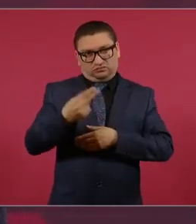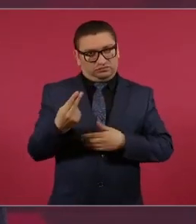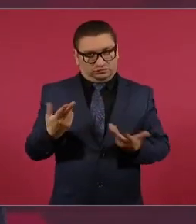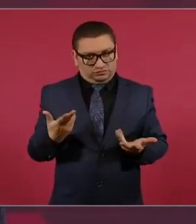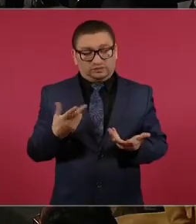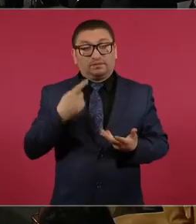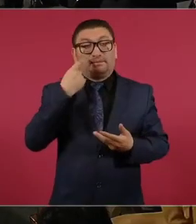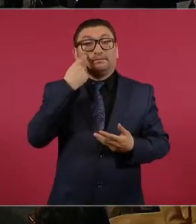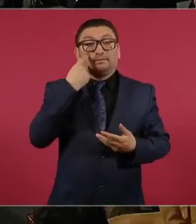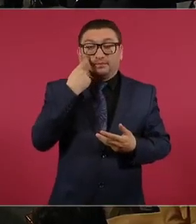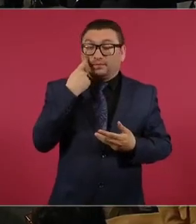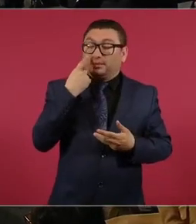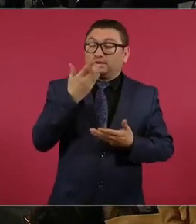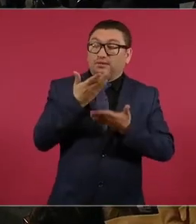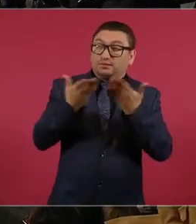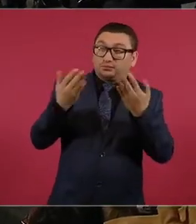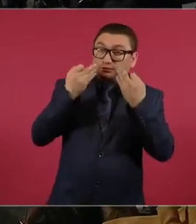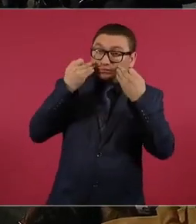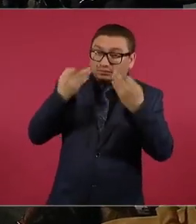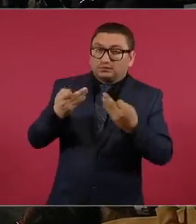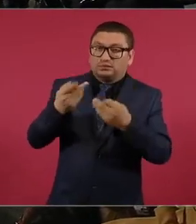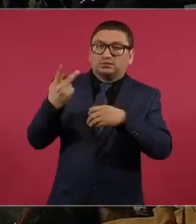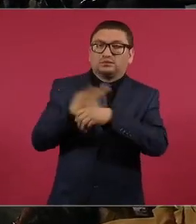está sufriendo